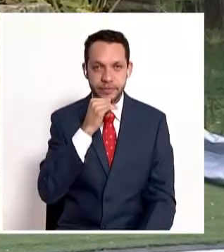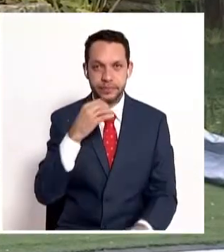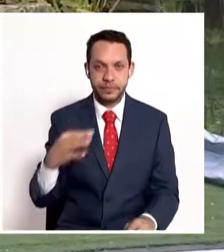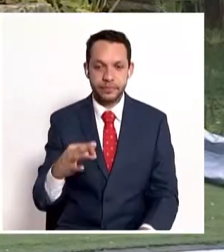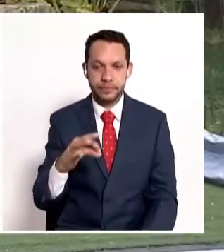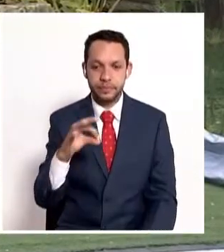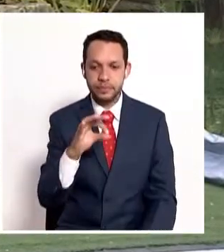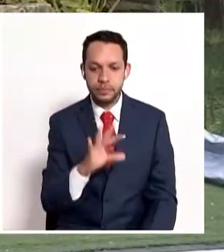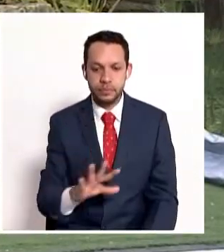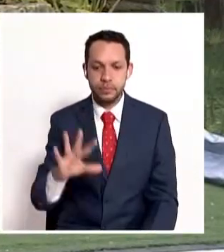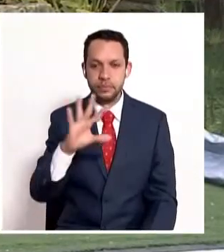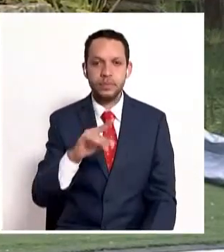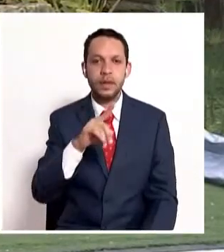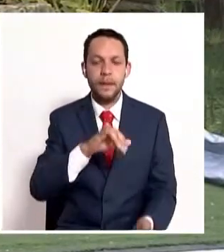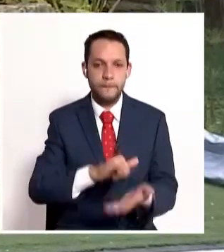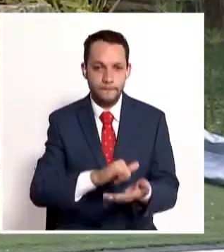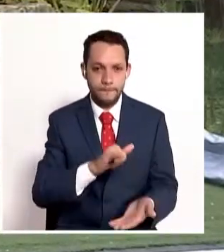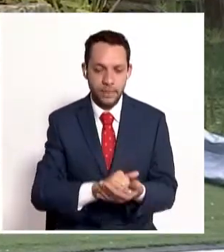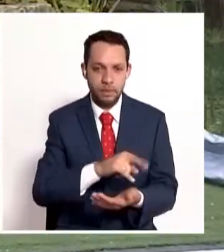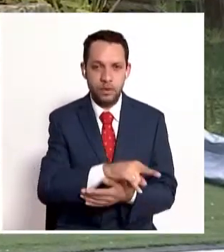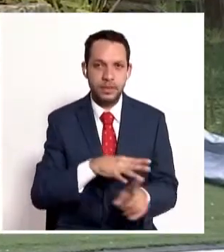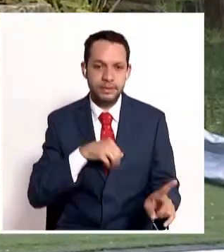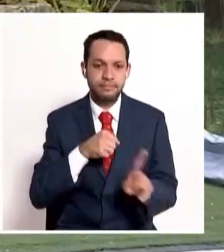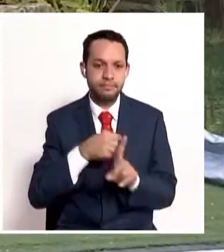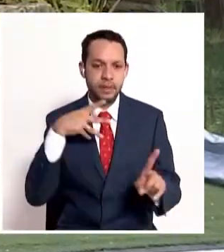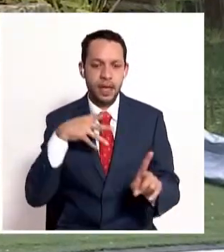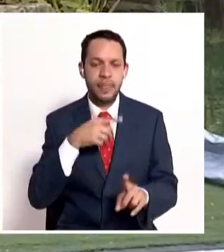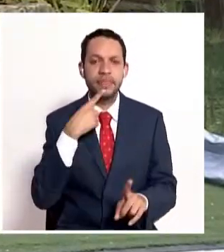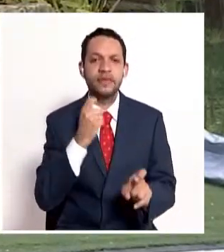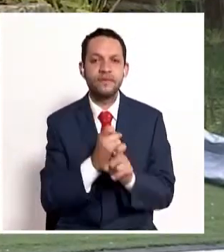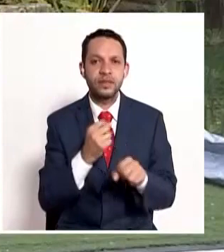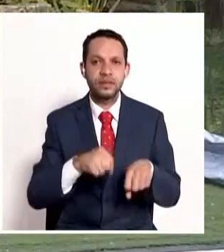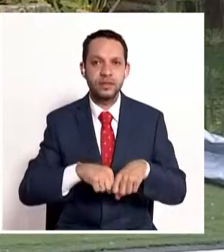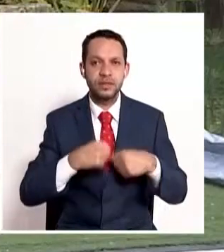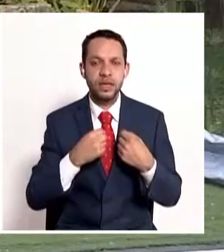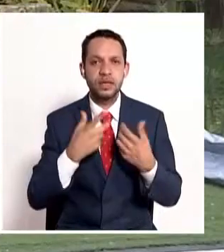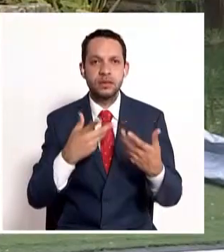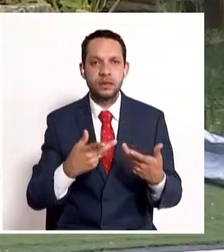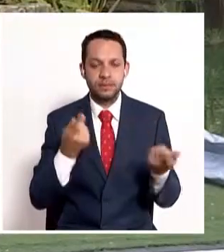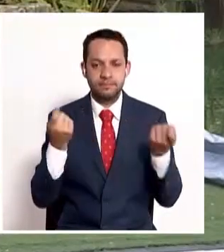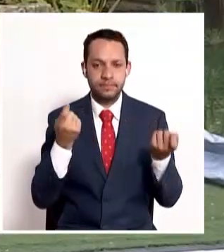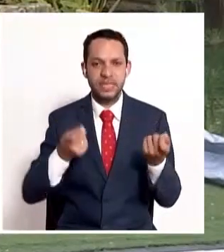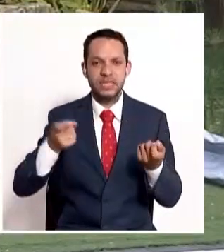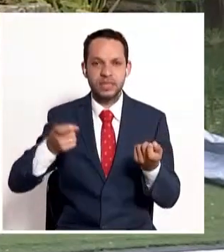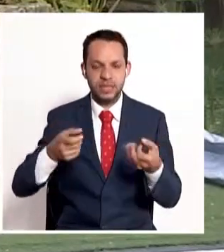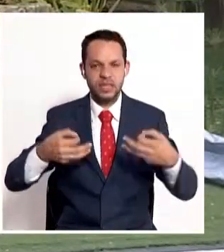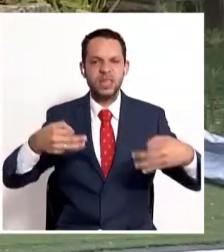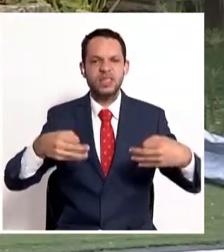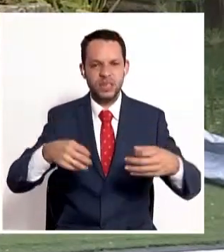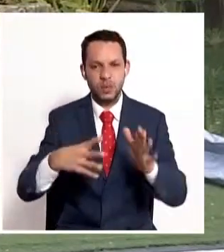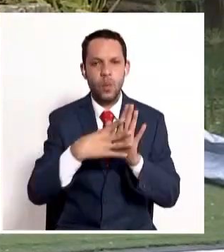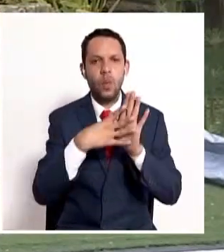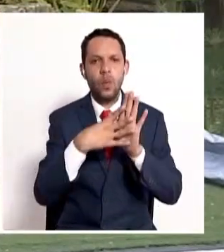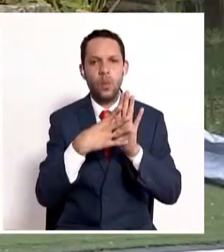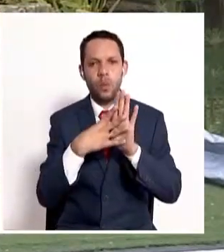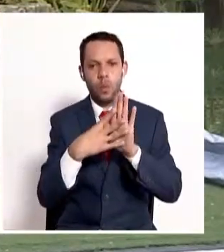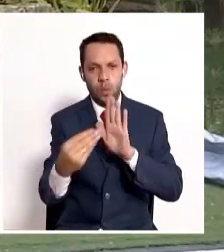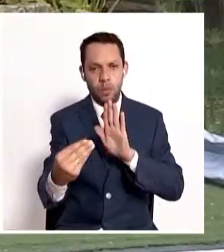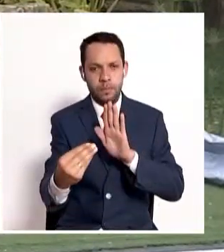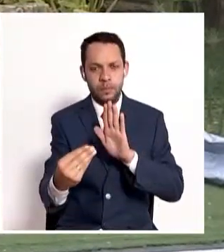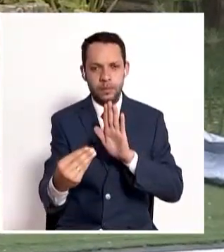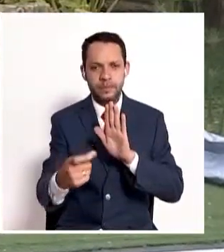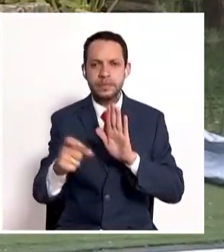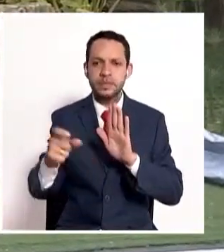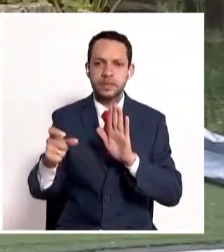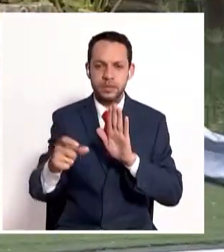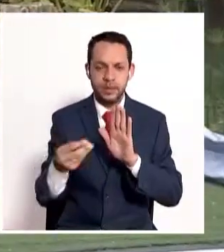pasa parte del uréter que nos lleva digamos la orina para poderla evacuar y la posición es muy sencilla lo que